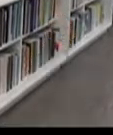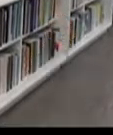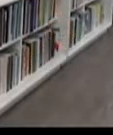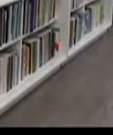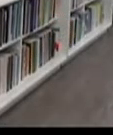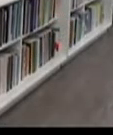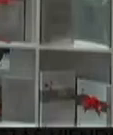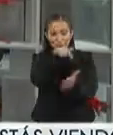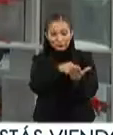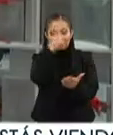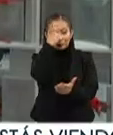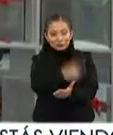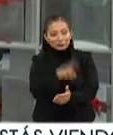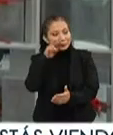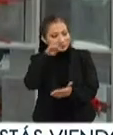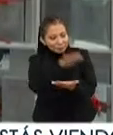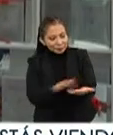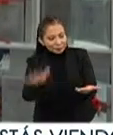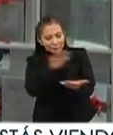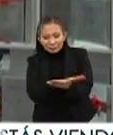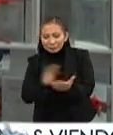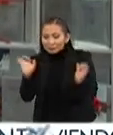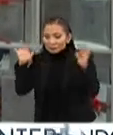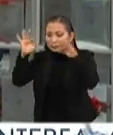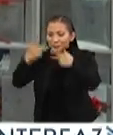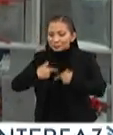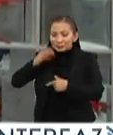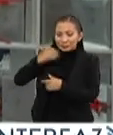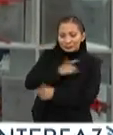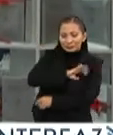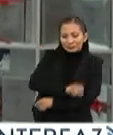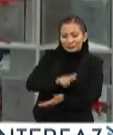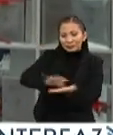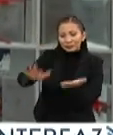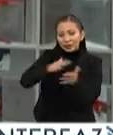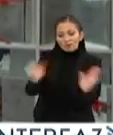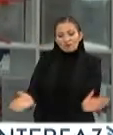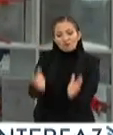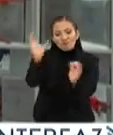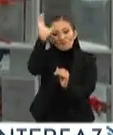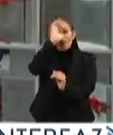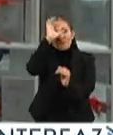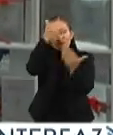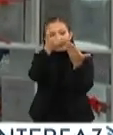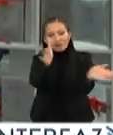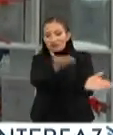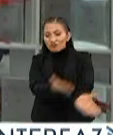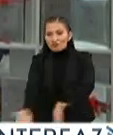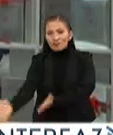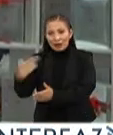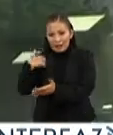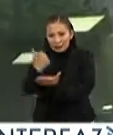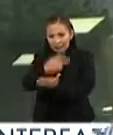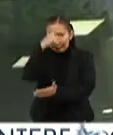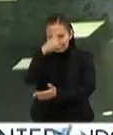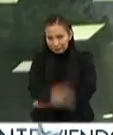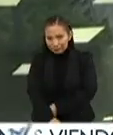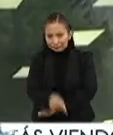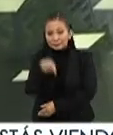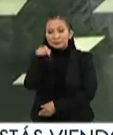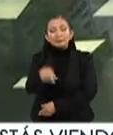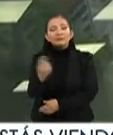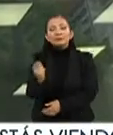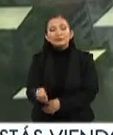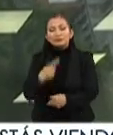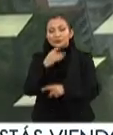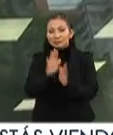Un nuevo espacio para la literatura, el encuentro de lectores y la promoción de la cultura abrió sus puertas en la Ciudad de México.